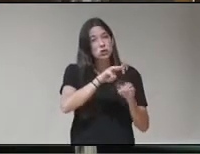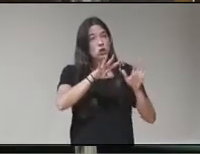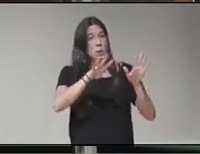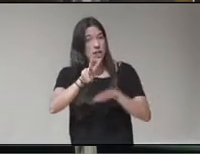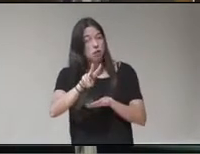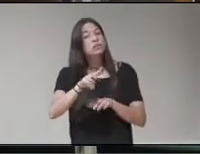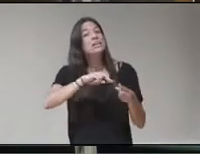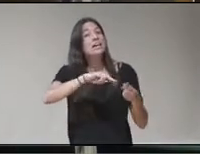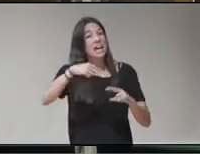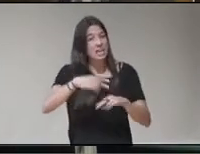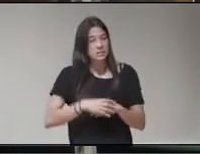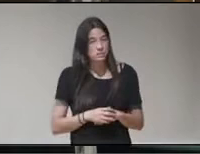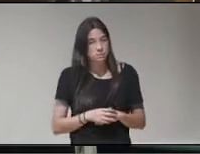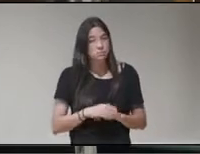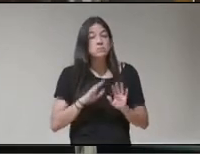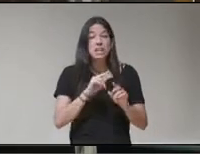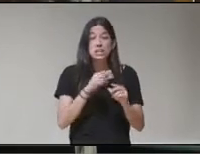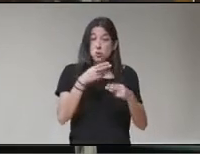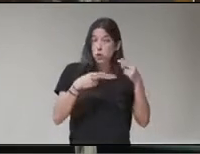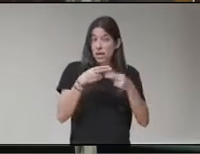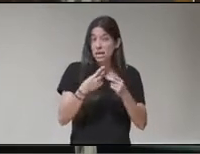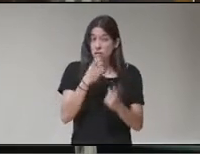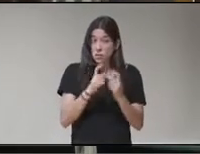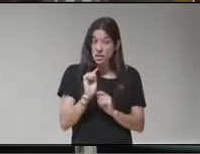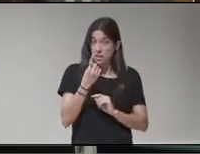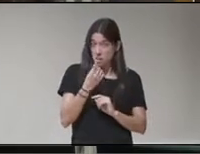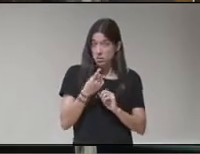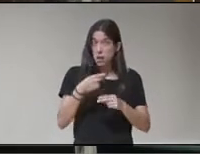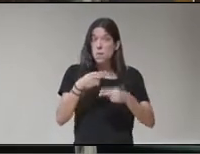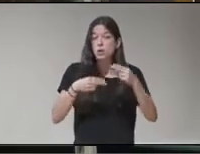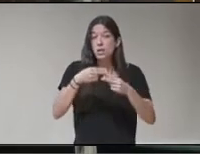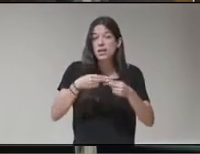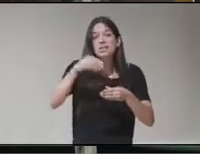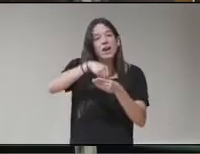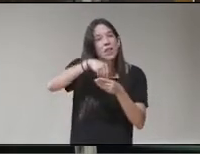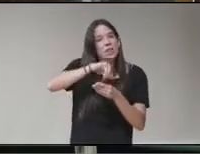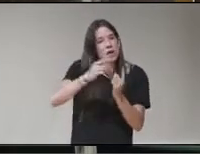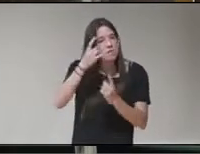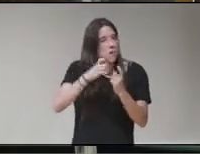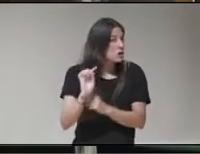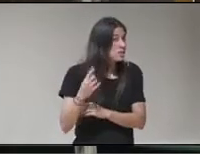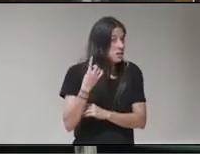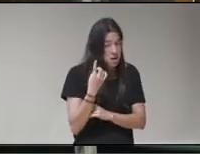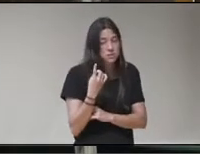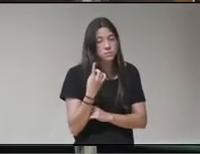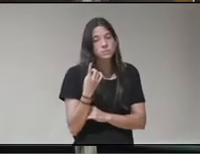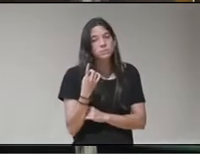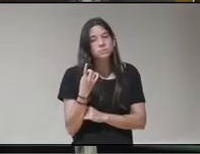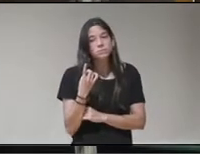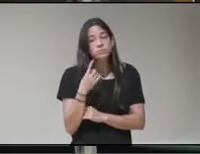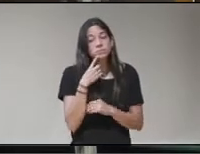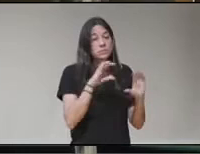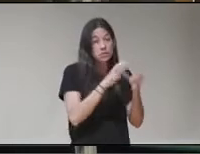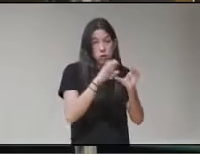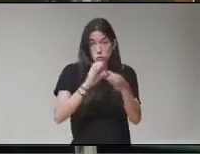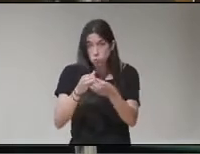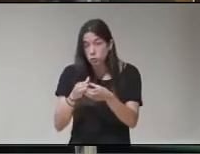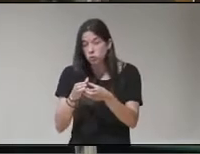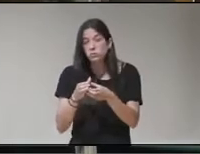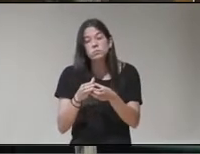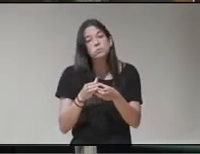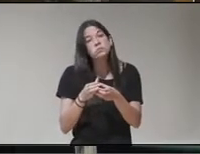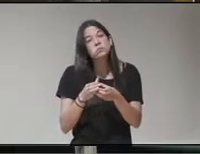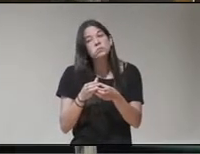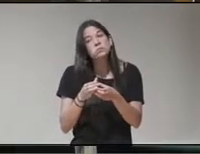Las proteínas más informativas, las que tenían más de estos grupos ortólogos,